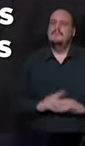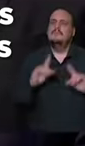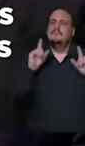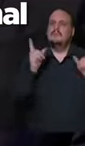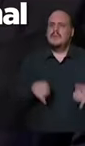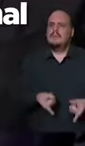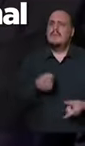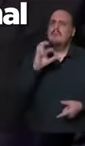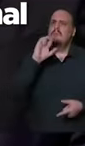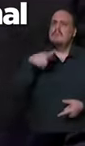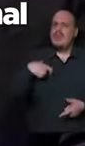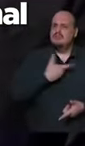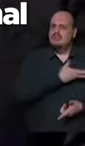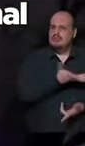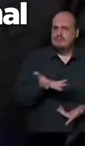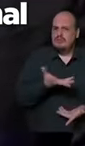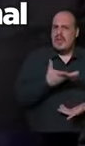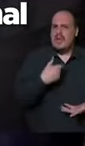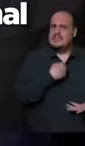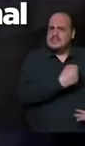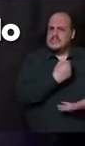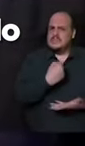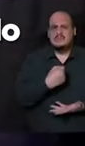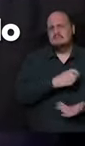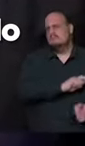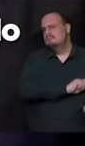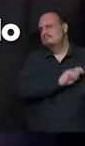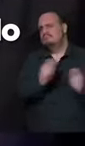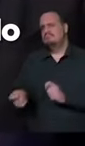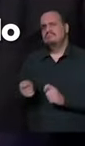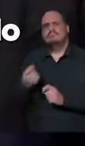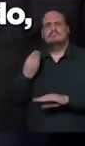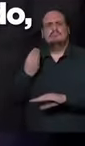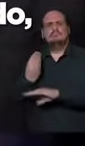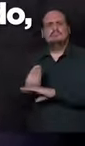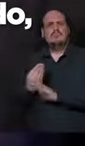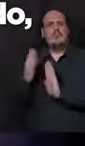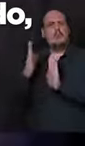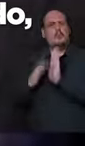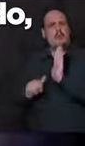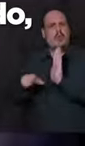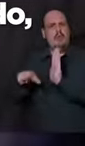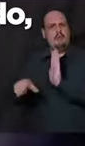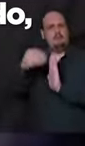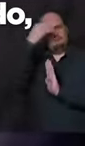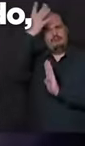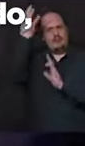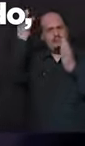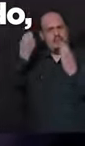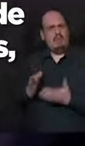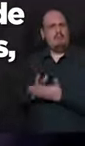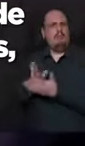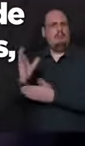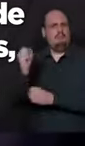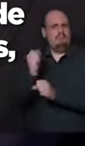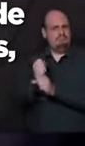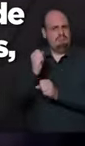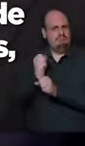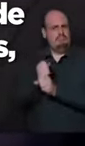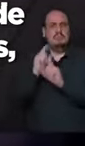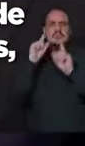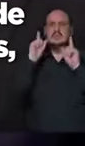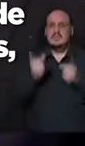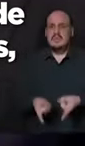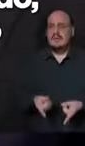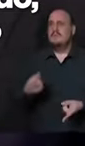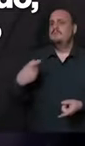planes sociales en trabajo formal y registrado y en ese sentido hemos planteado por un lado la eliminación de